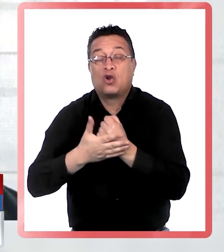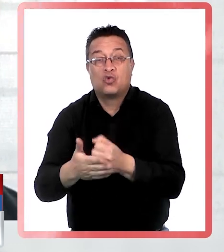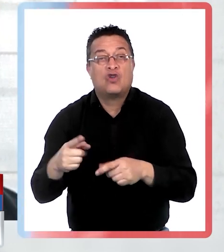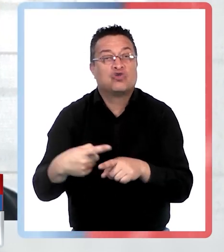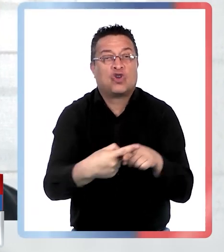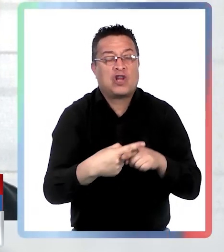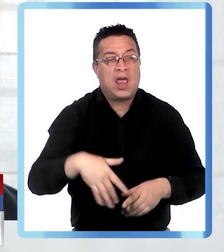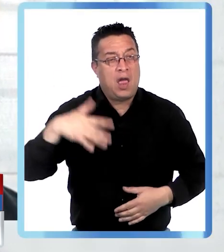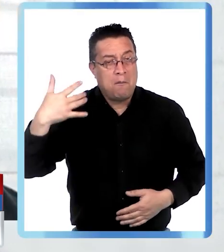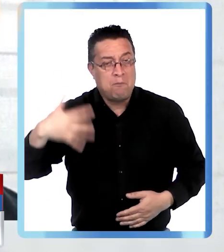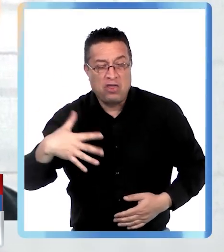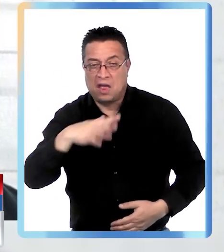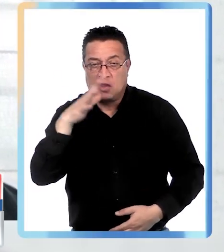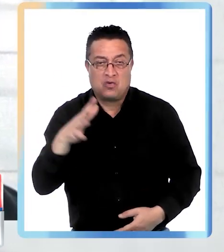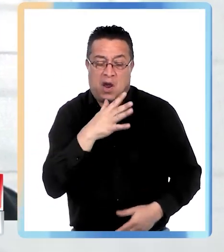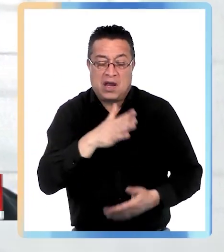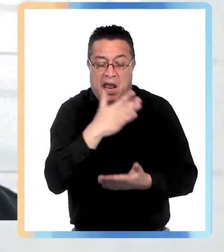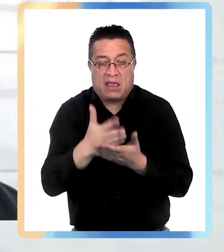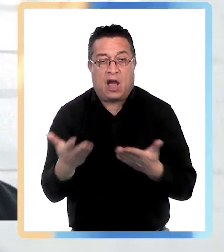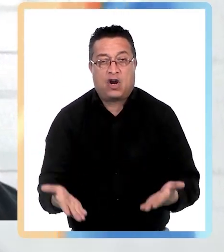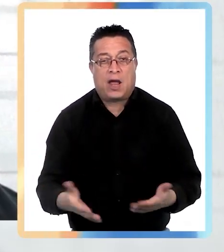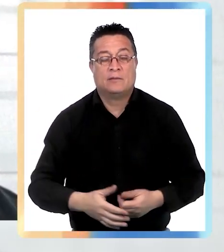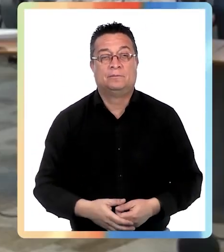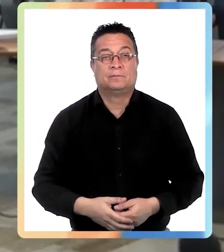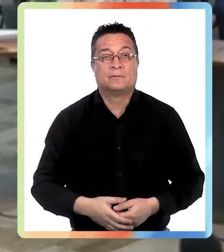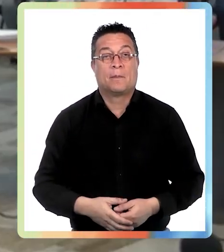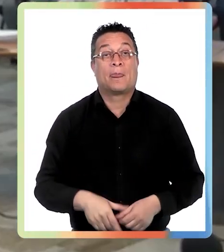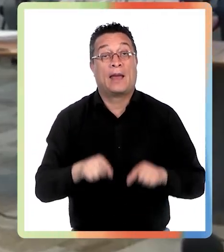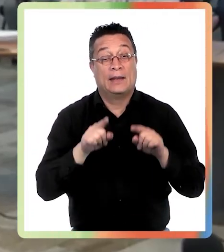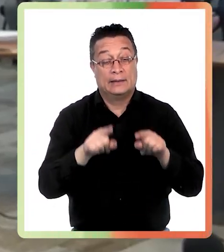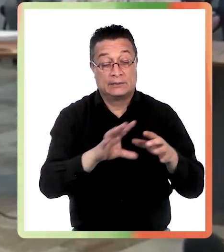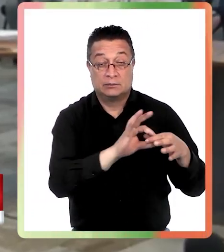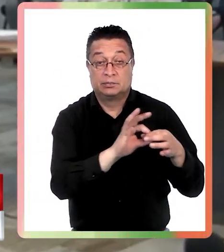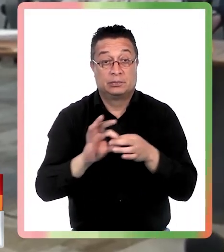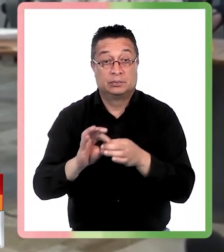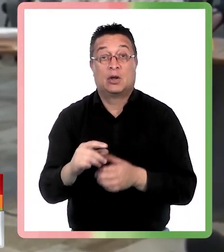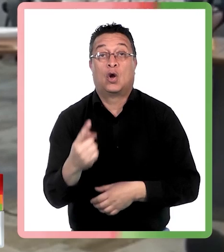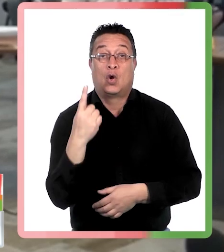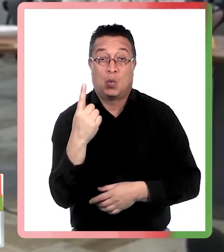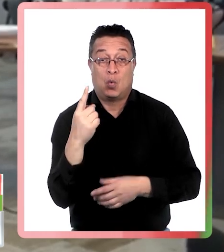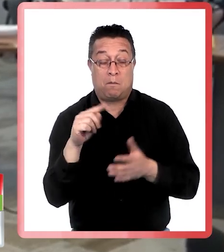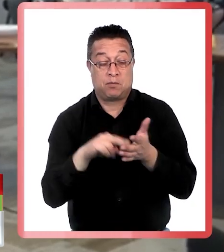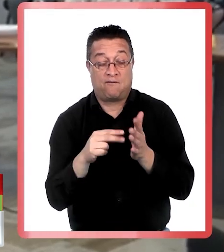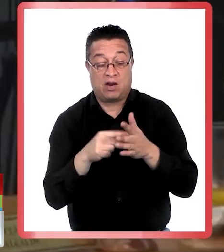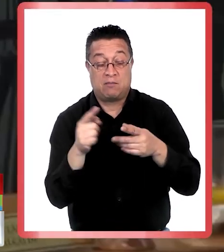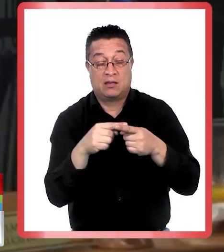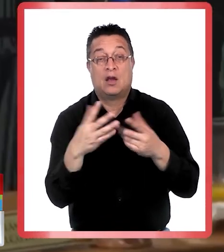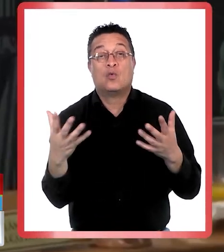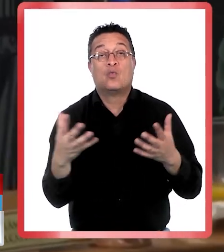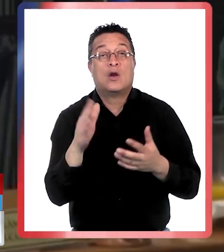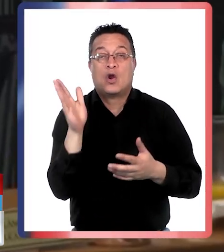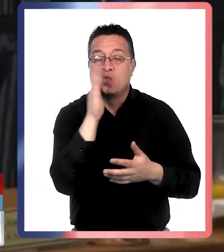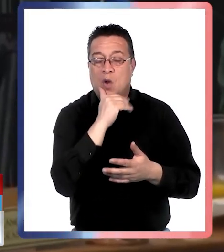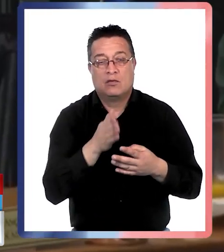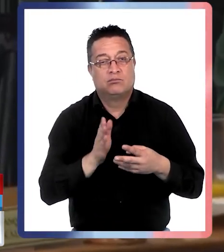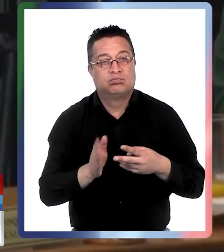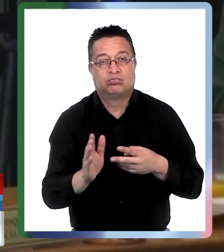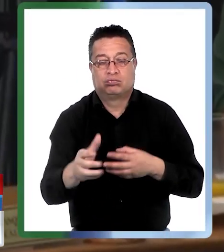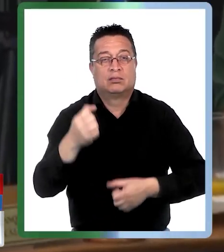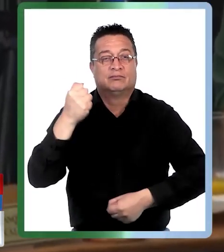ayudas sociales importantes hasta el día de hoy en este sentido uno de los problemas sería la